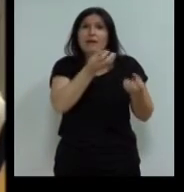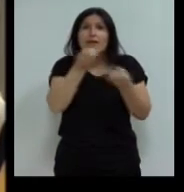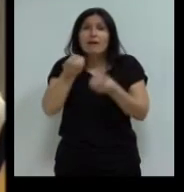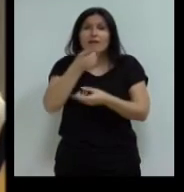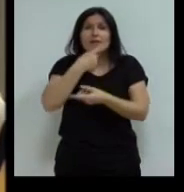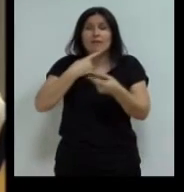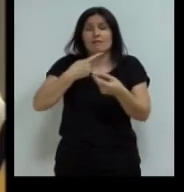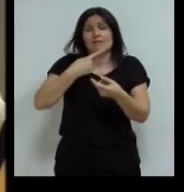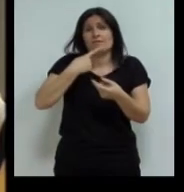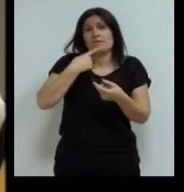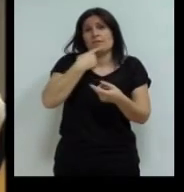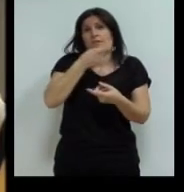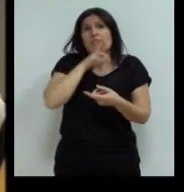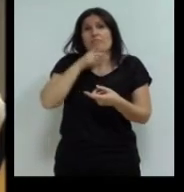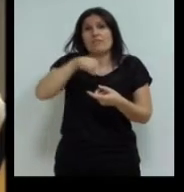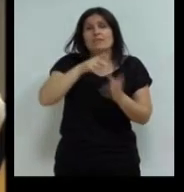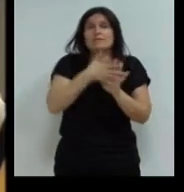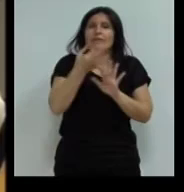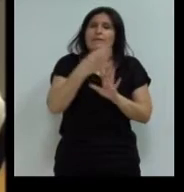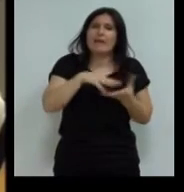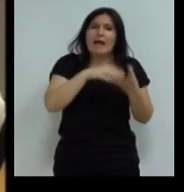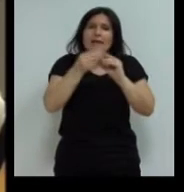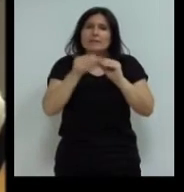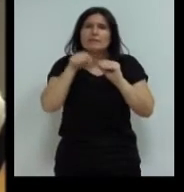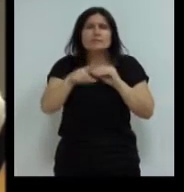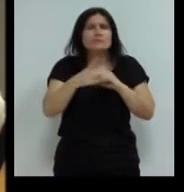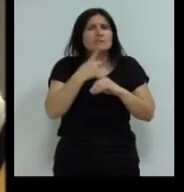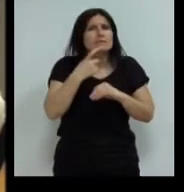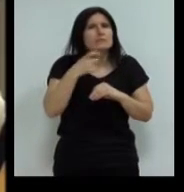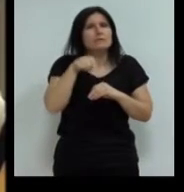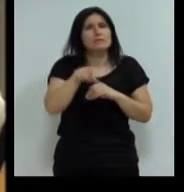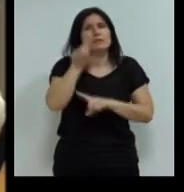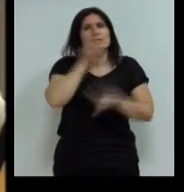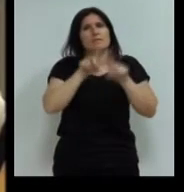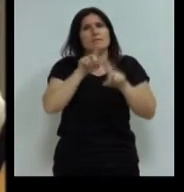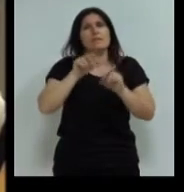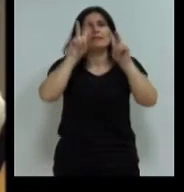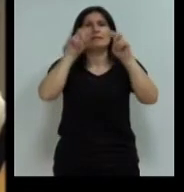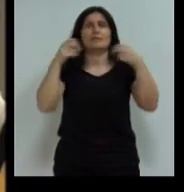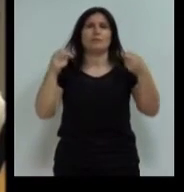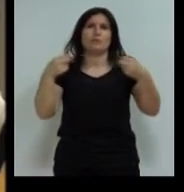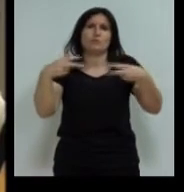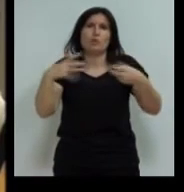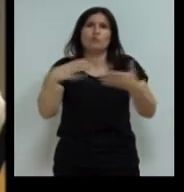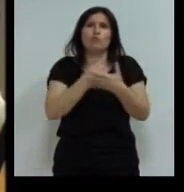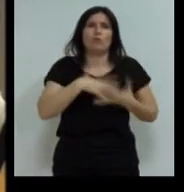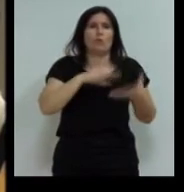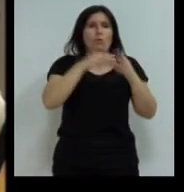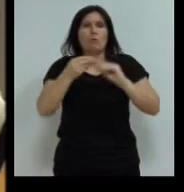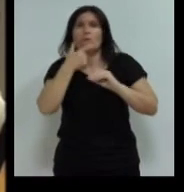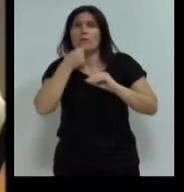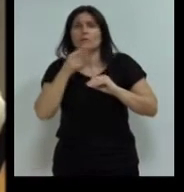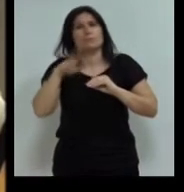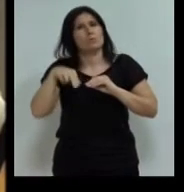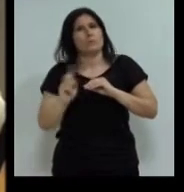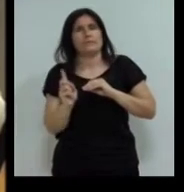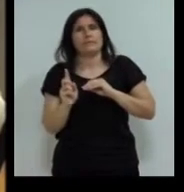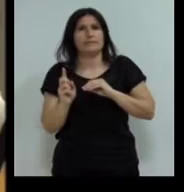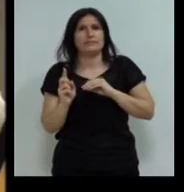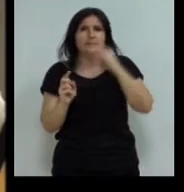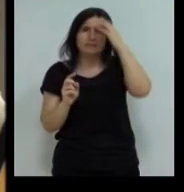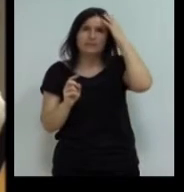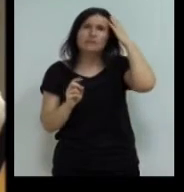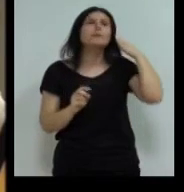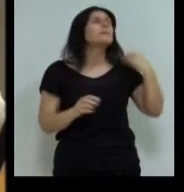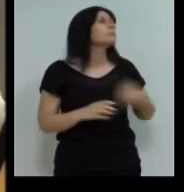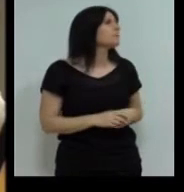lo cual te implica adaptar. Y esa es la dificultad que tiene el subtitulado. No todo el mundo es capaz de adaptar. En el cine también ocurre Igual.